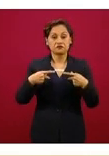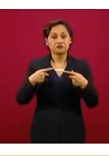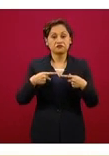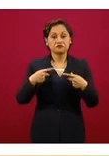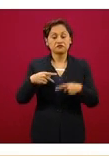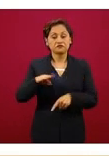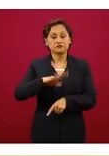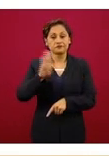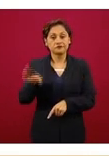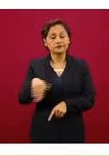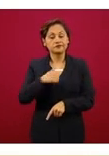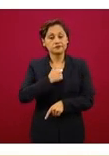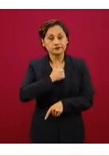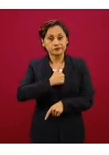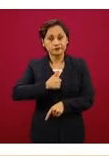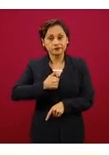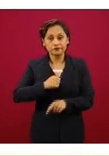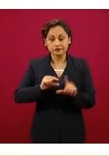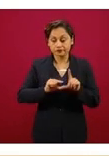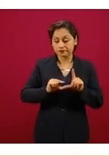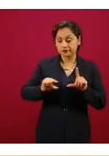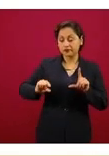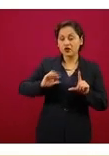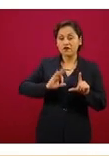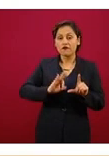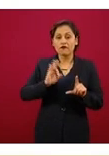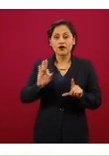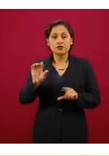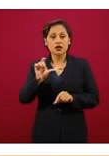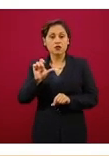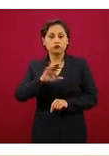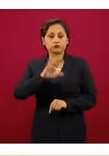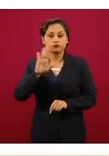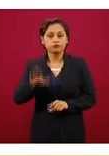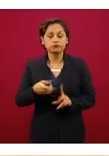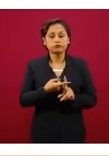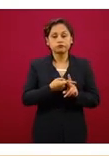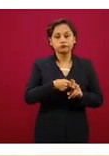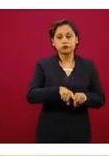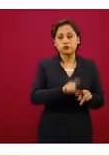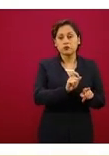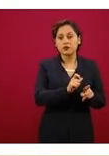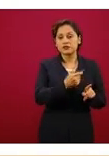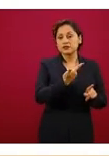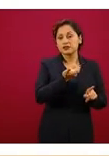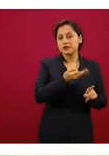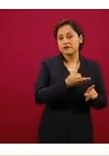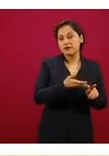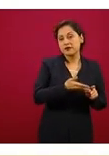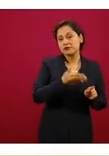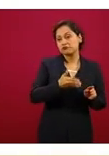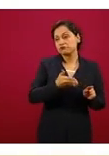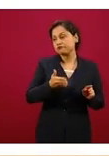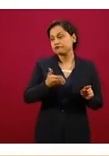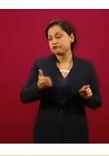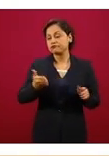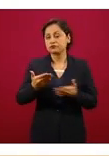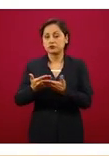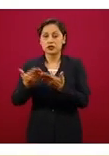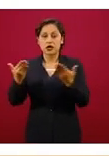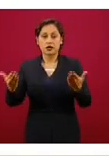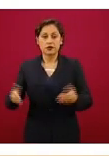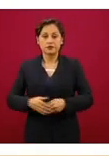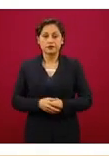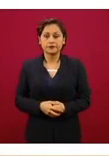las distintas fechas que se representan en la gráfica, que inicia desde el 27 de febrero y se van representando las